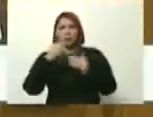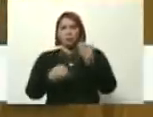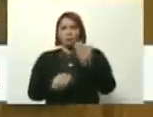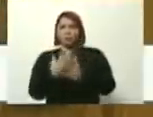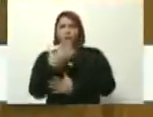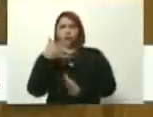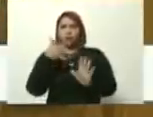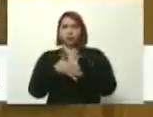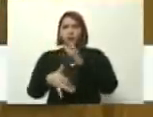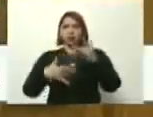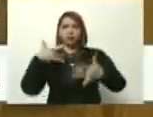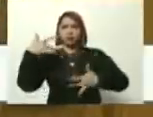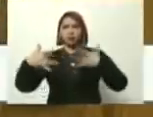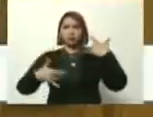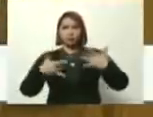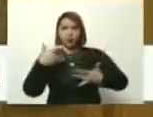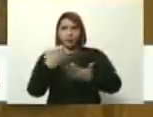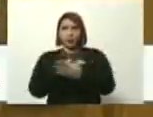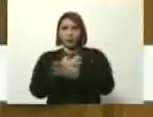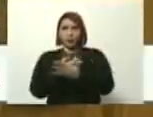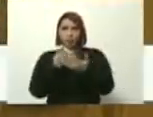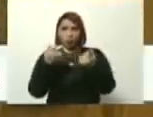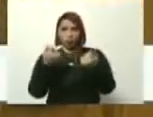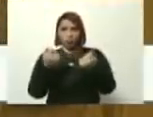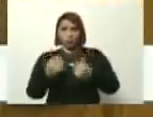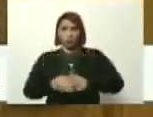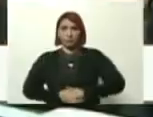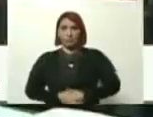esta actividad económica.